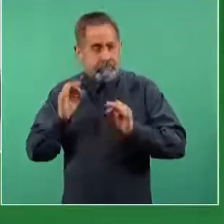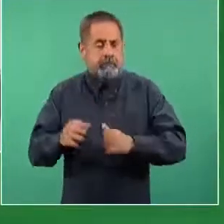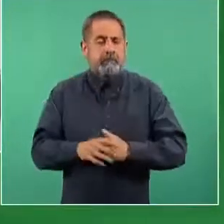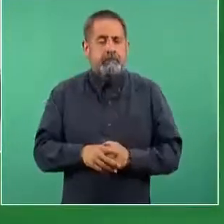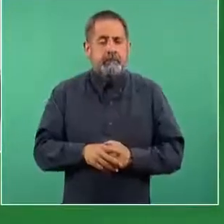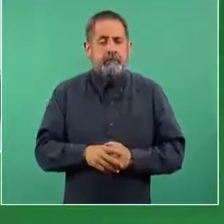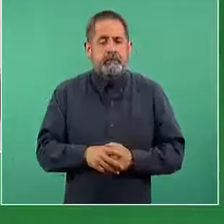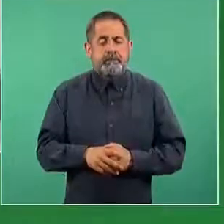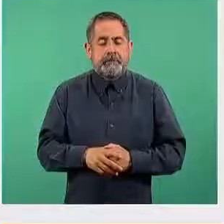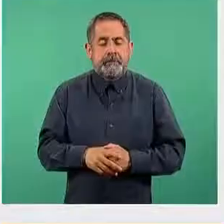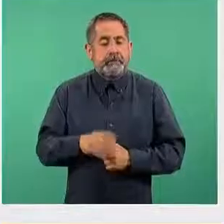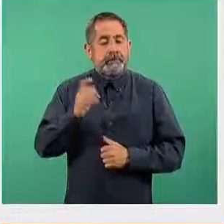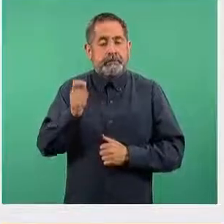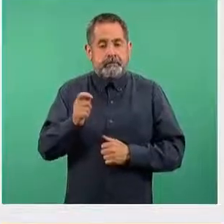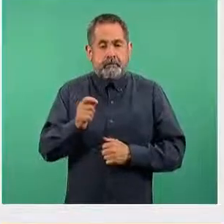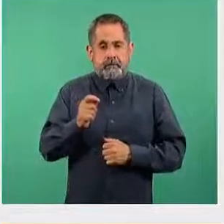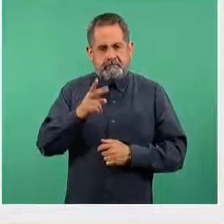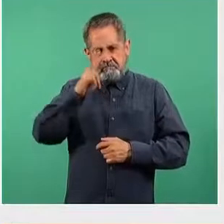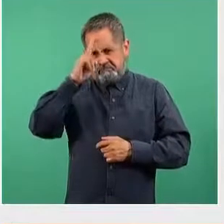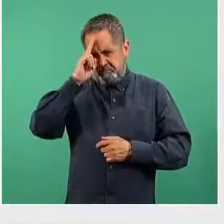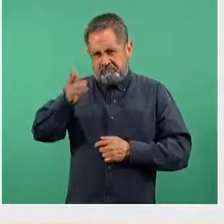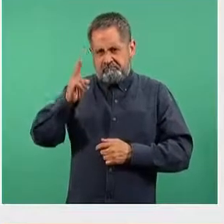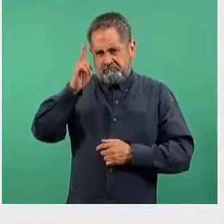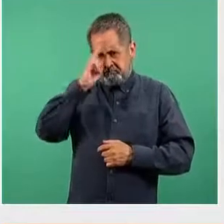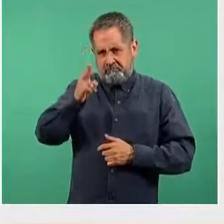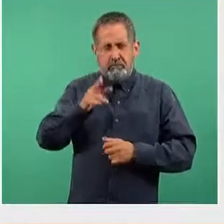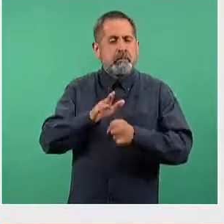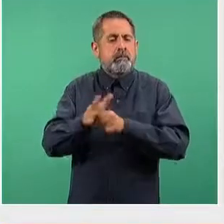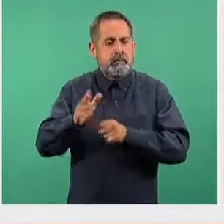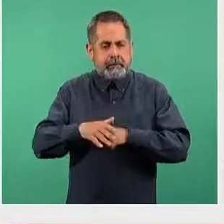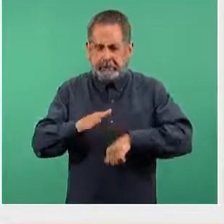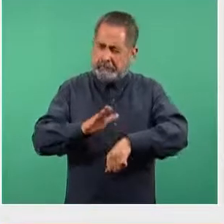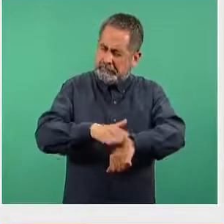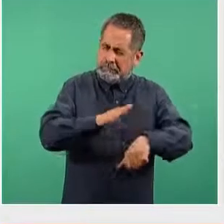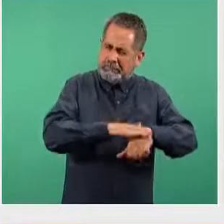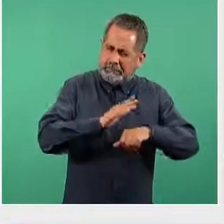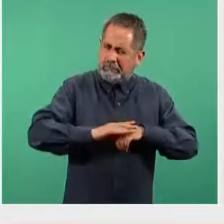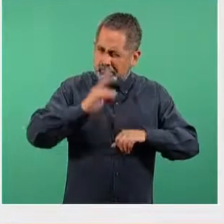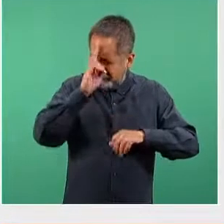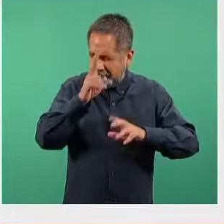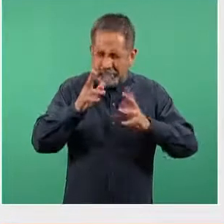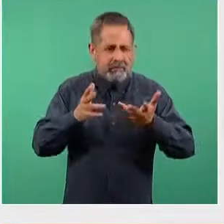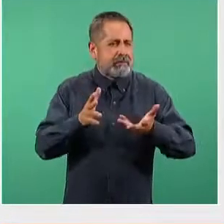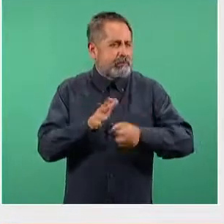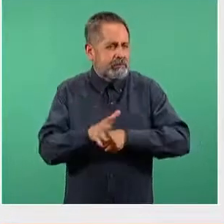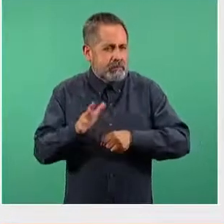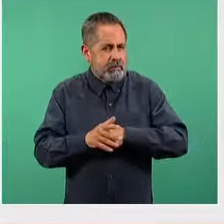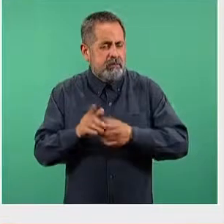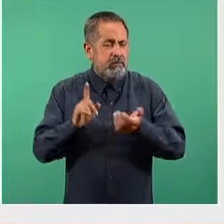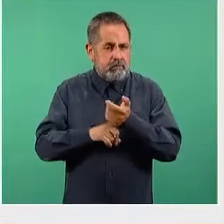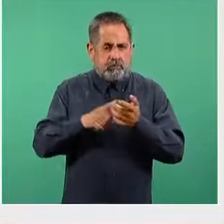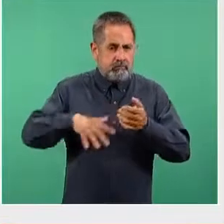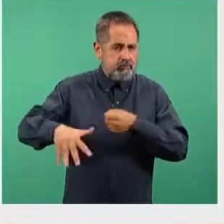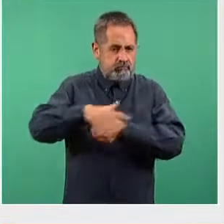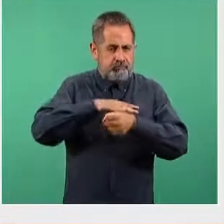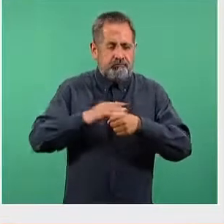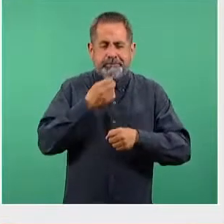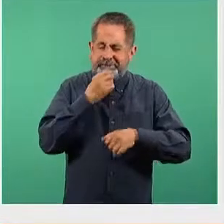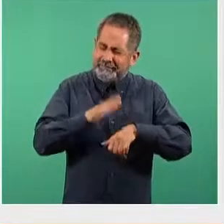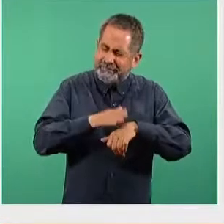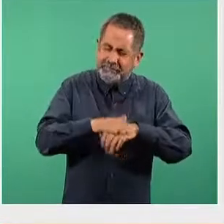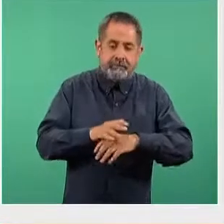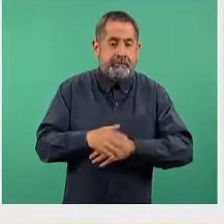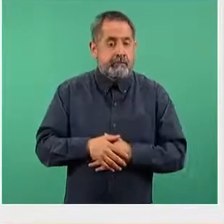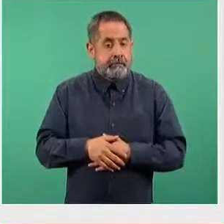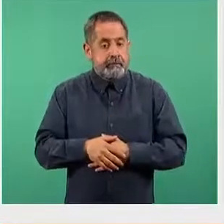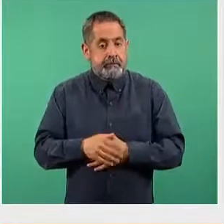Respecto a las restricciones en general recomendadas por la situación epidémica local, la